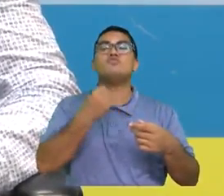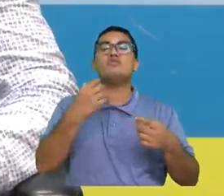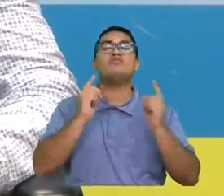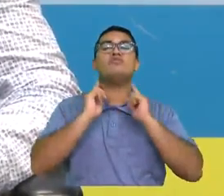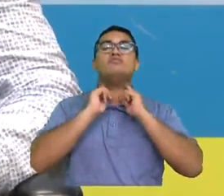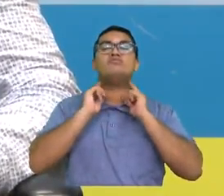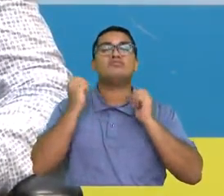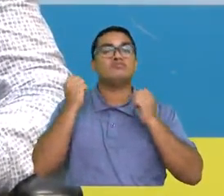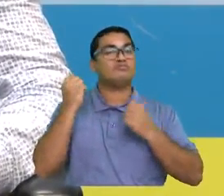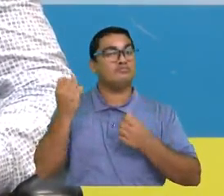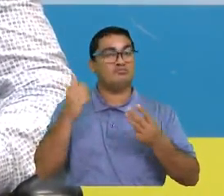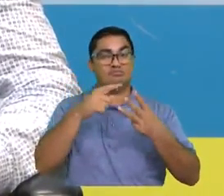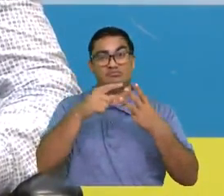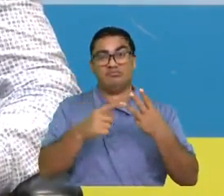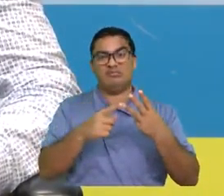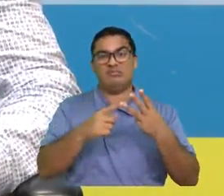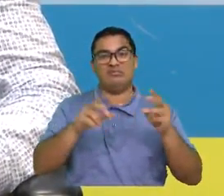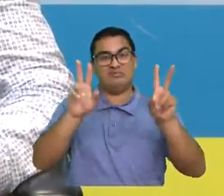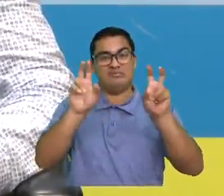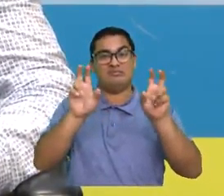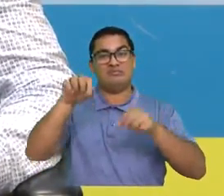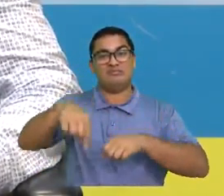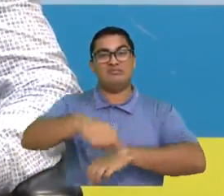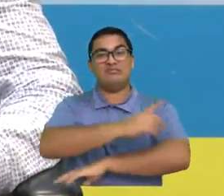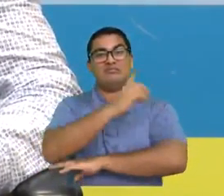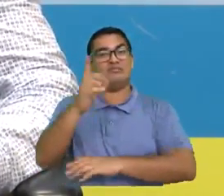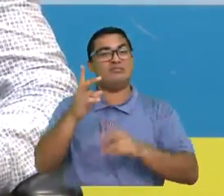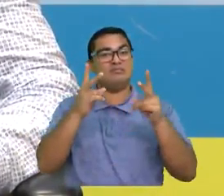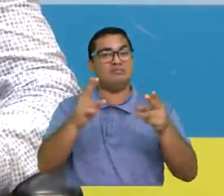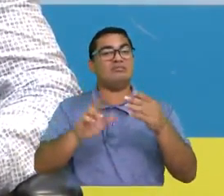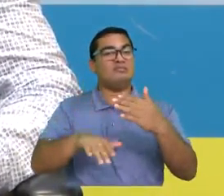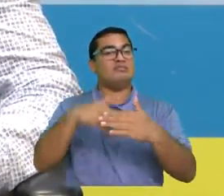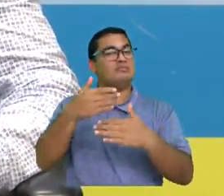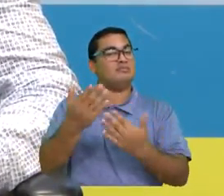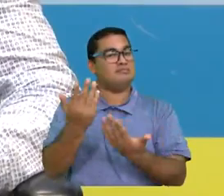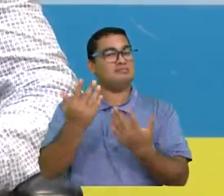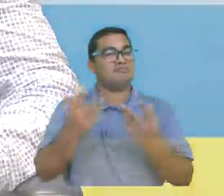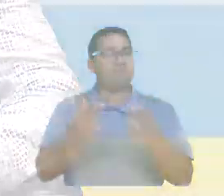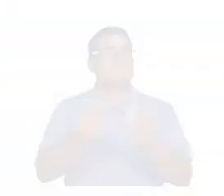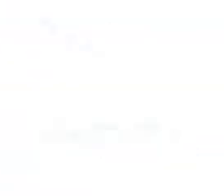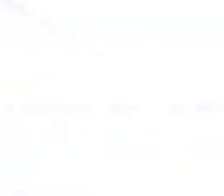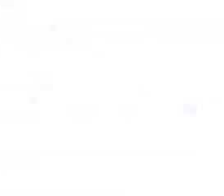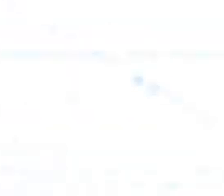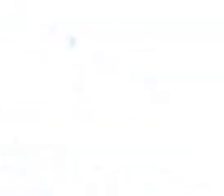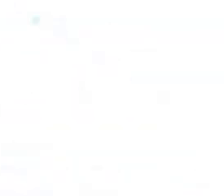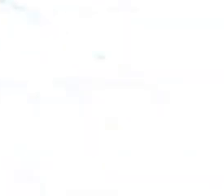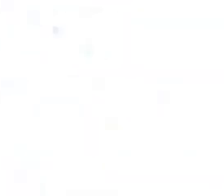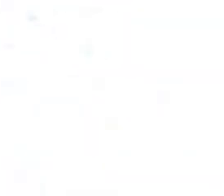el tema de hoy. Nos vamos a una pausa, ya regresamos, no le cambie de canal.